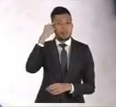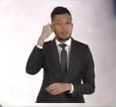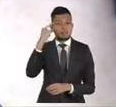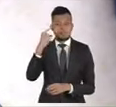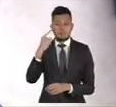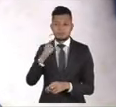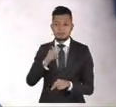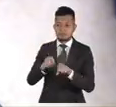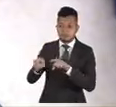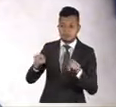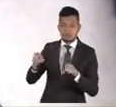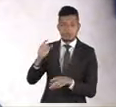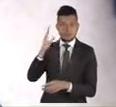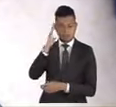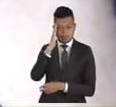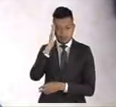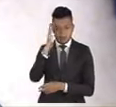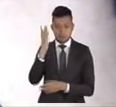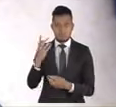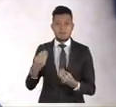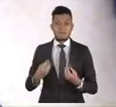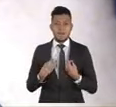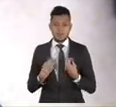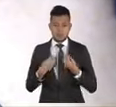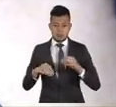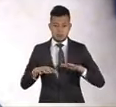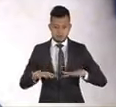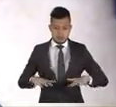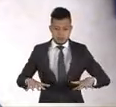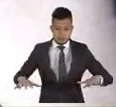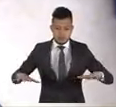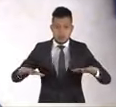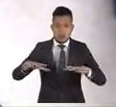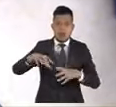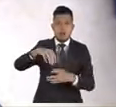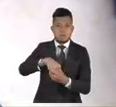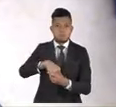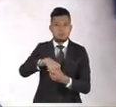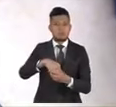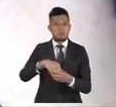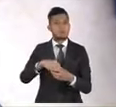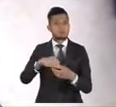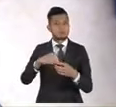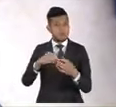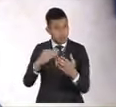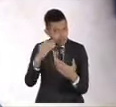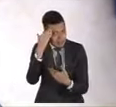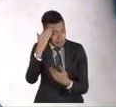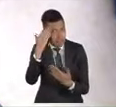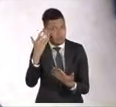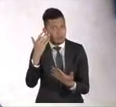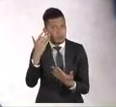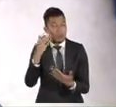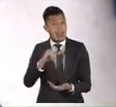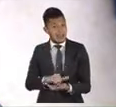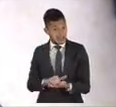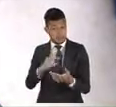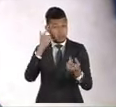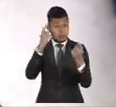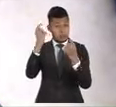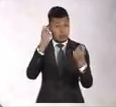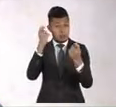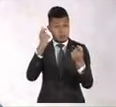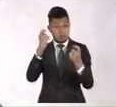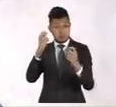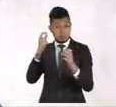sobre el saber de habitar. Yo creo que ese punto me parece estratégico y de hecho nosotros lo estamos trabajando